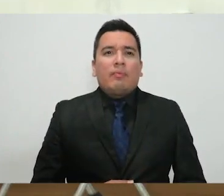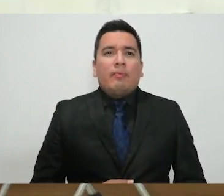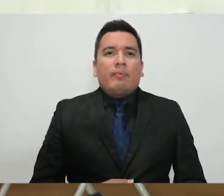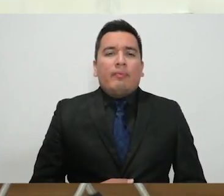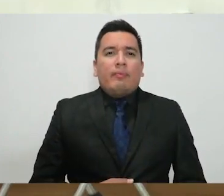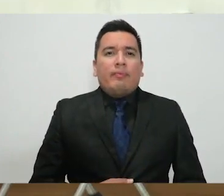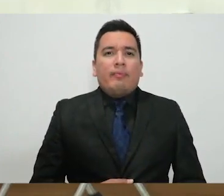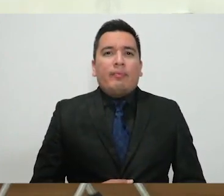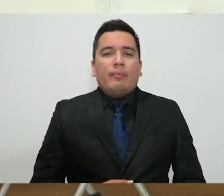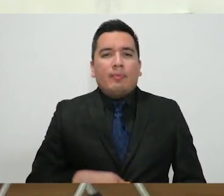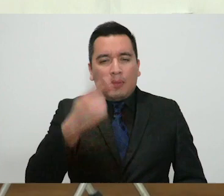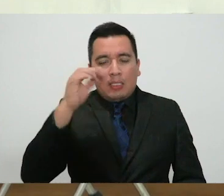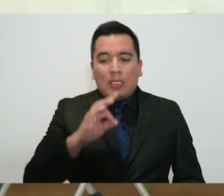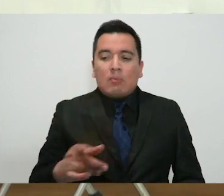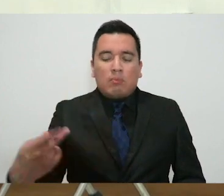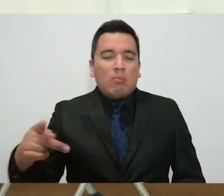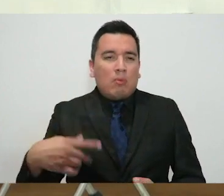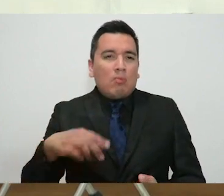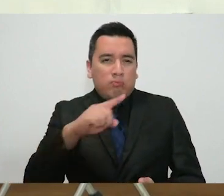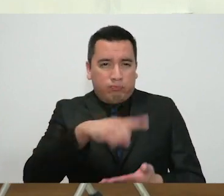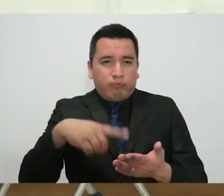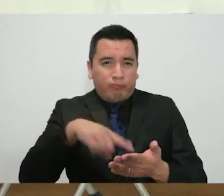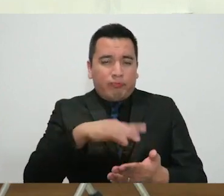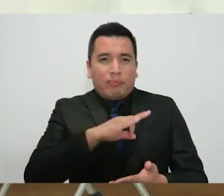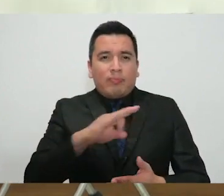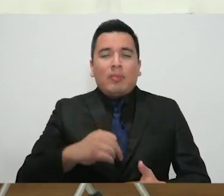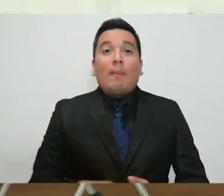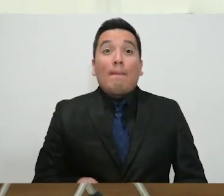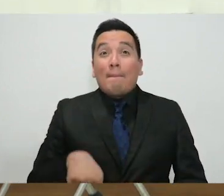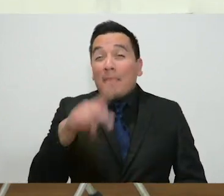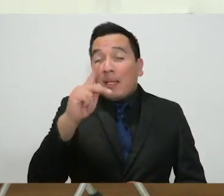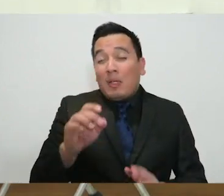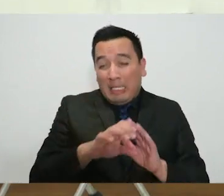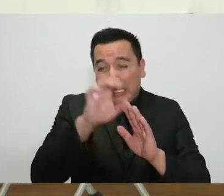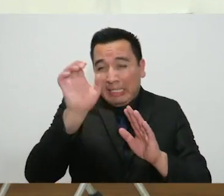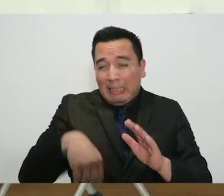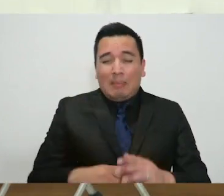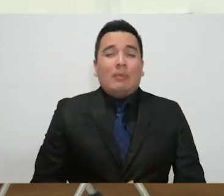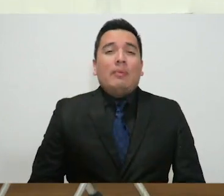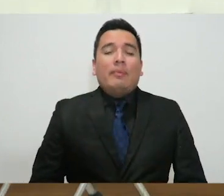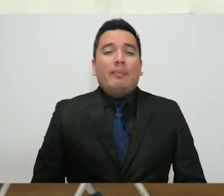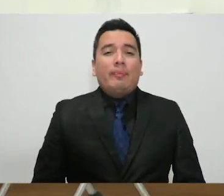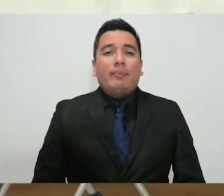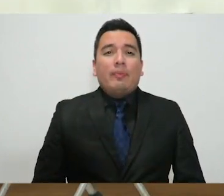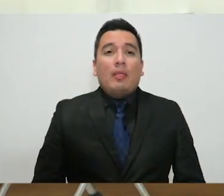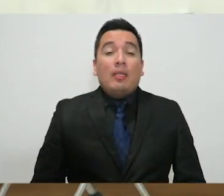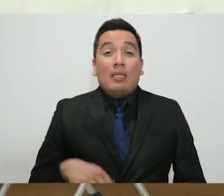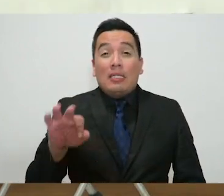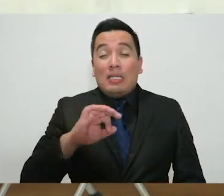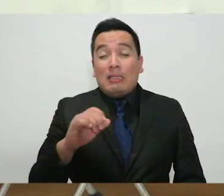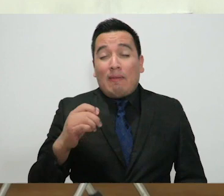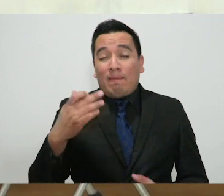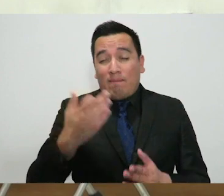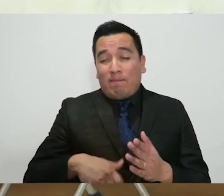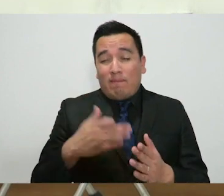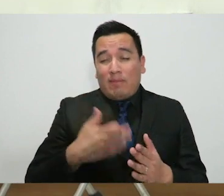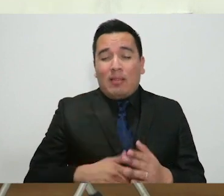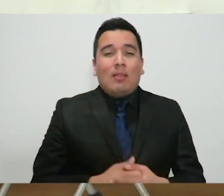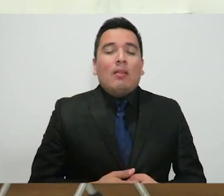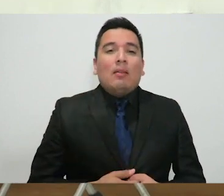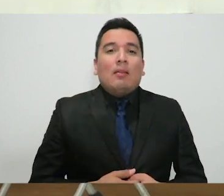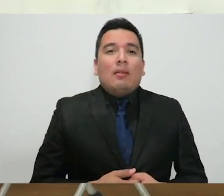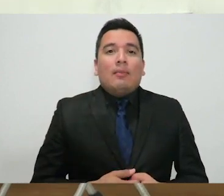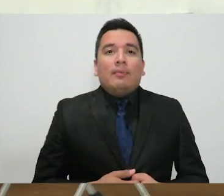estas limitantes a que puedan emitir su sufragio. Pero, por ejemplo, donde no hay absolutamente